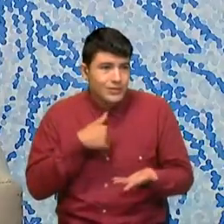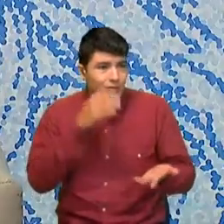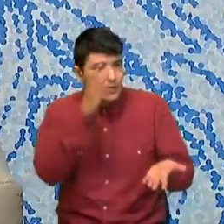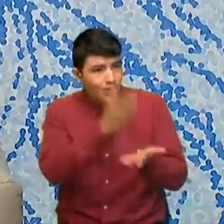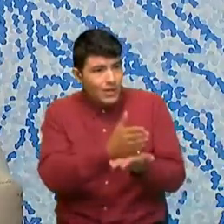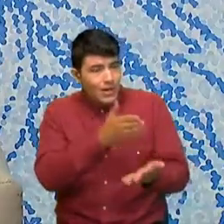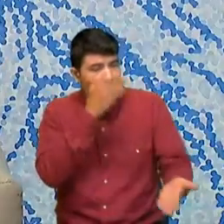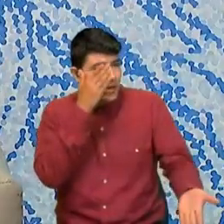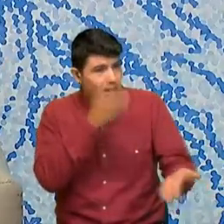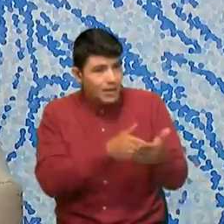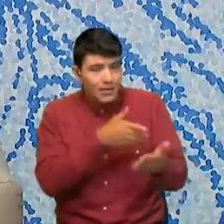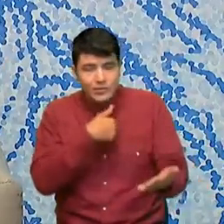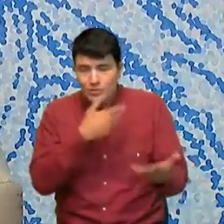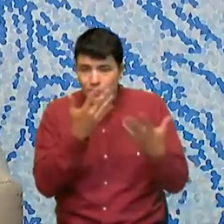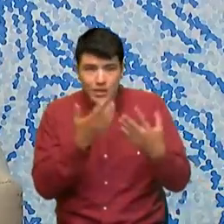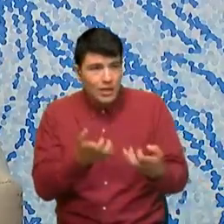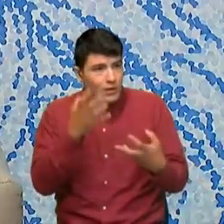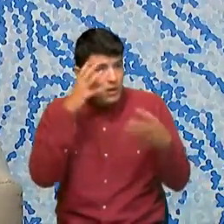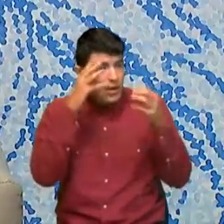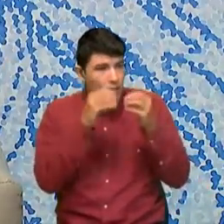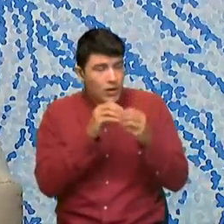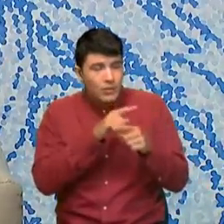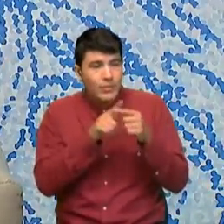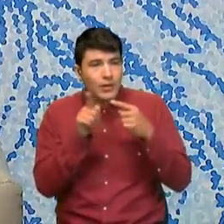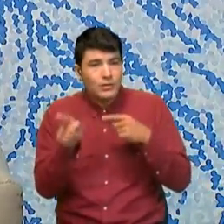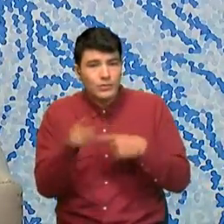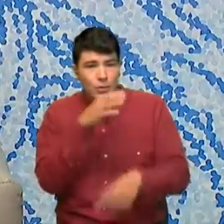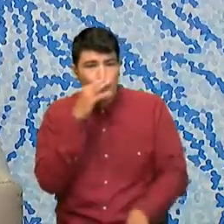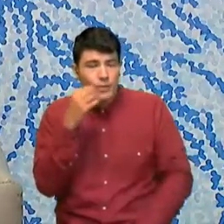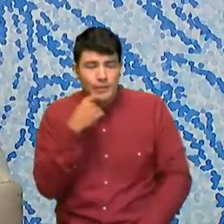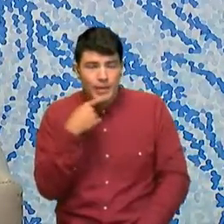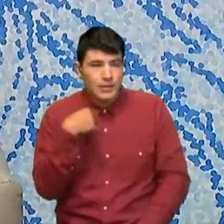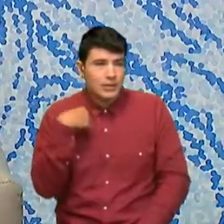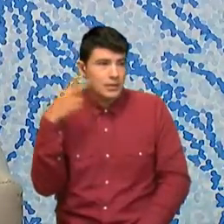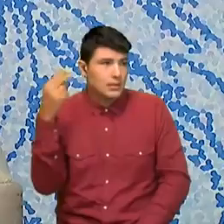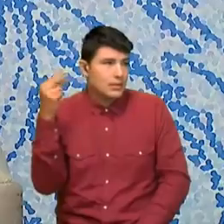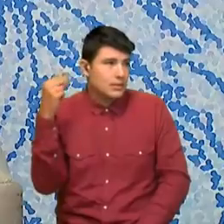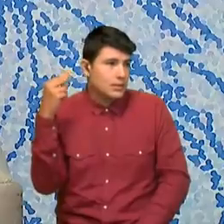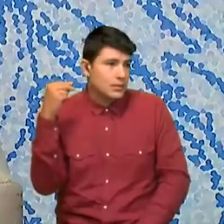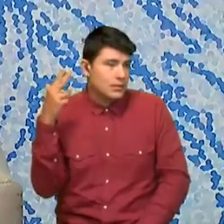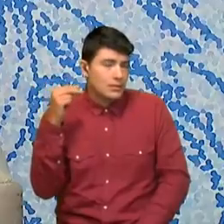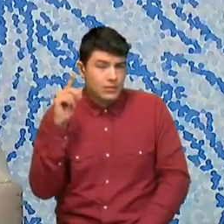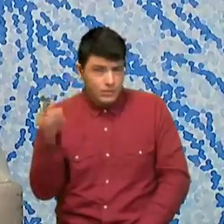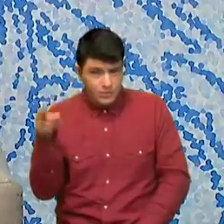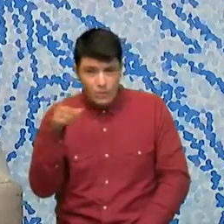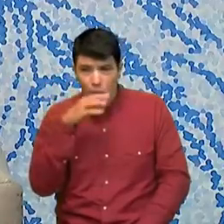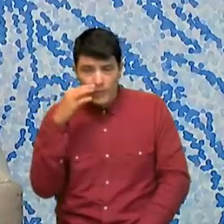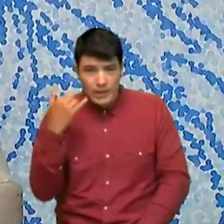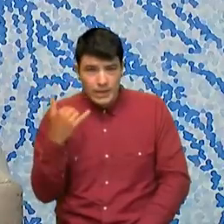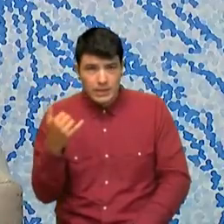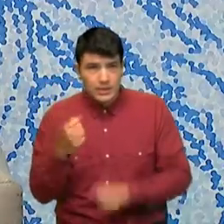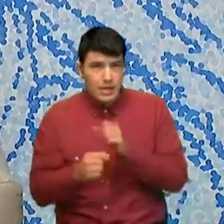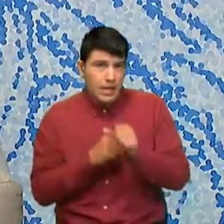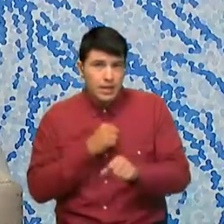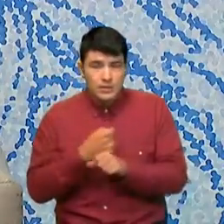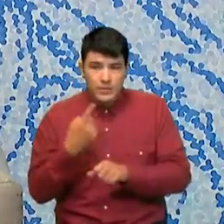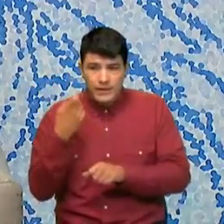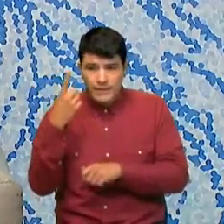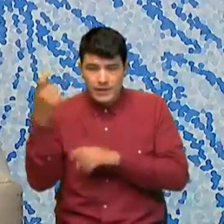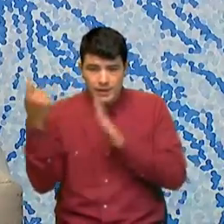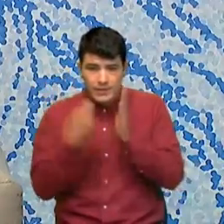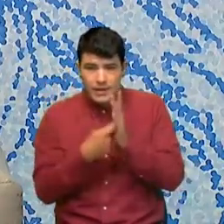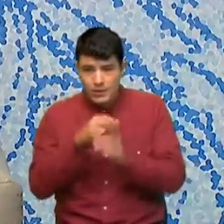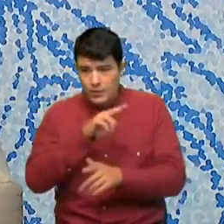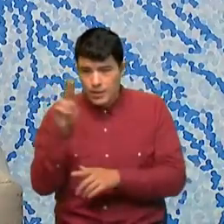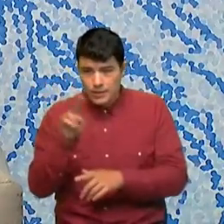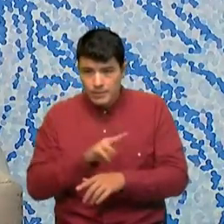yo lo quiero hacer de forma conciliación, pero el señor me dice que no, y que no, y que no, y que no. Él me debe de ese año solamente el mes de marzo. Pero si